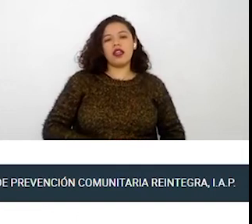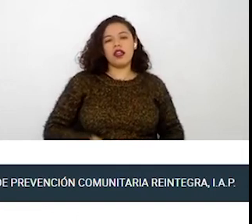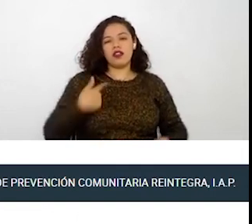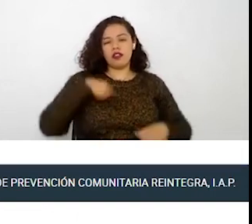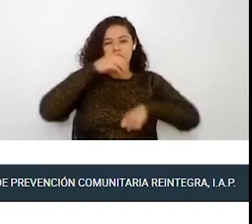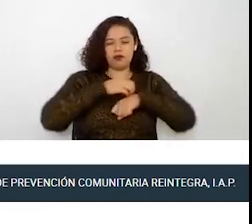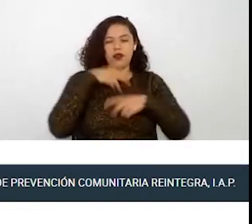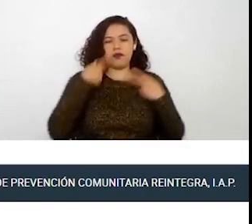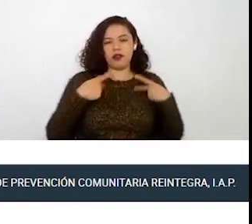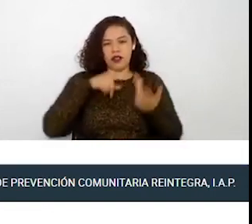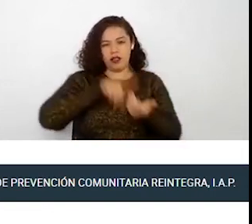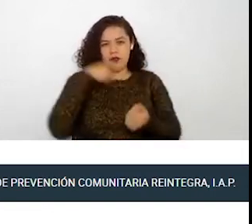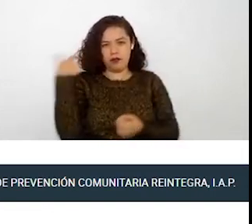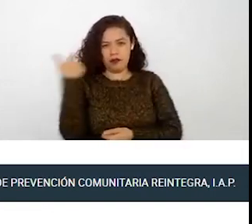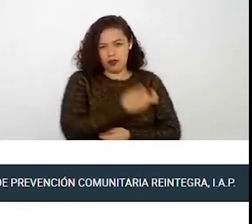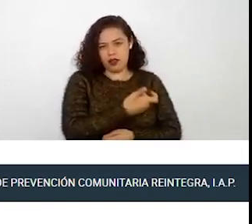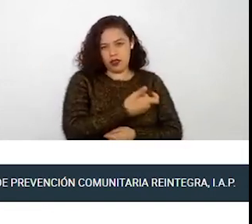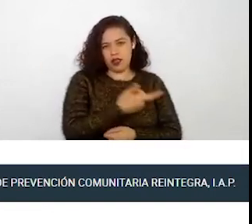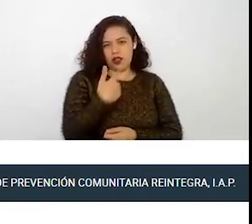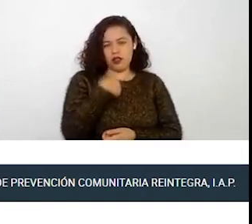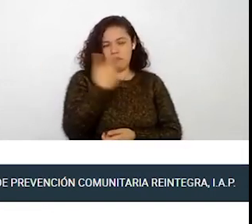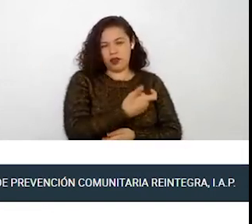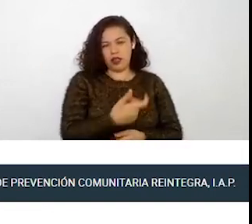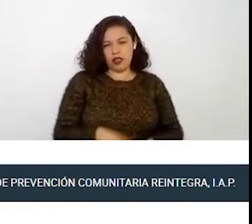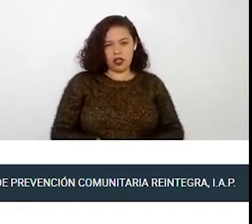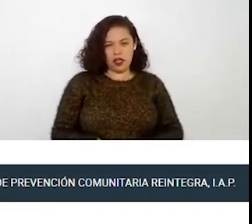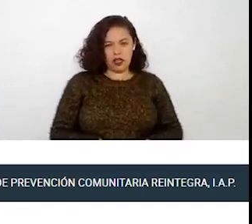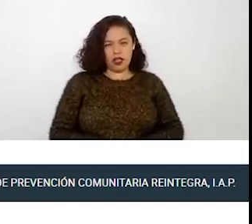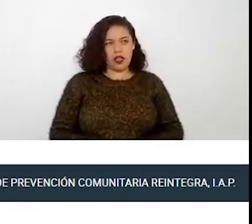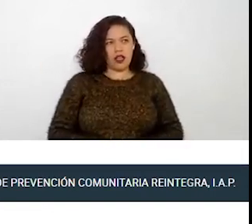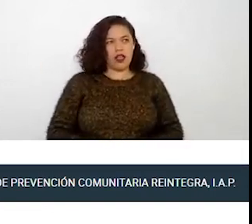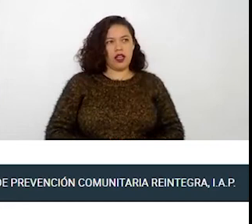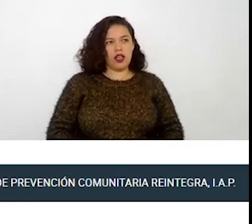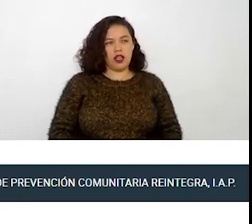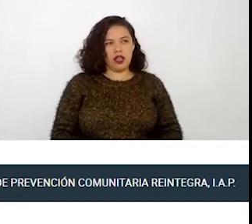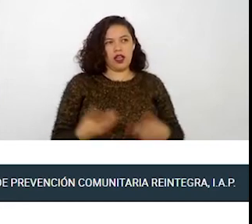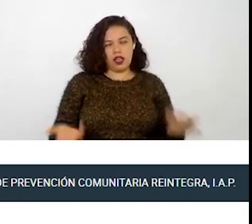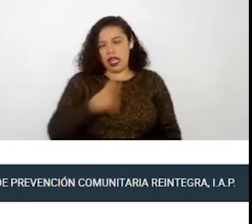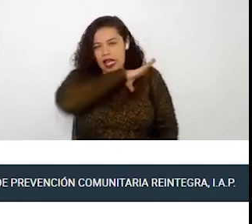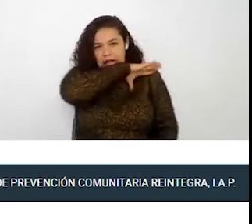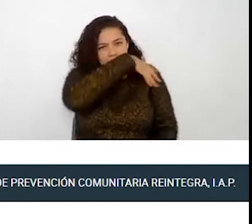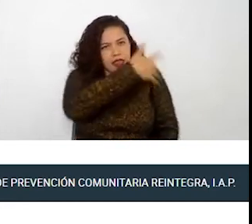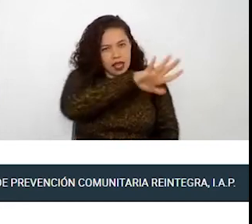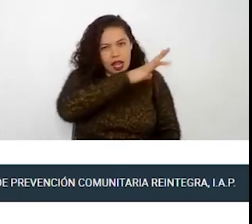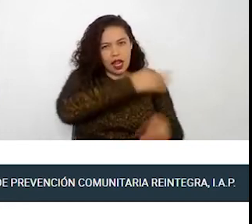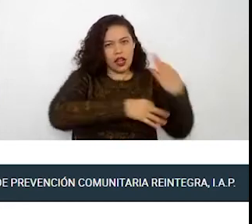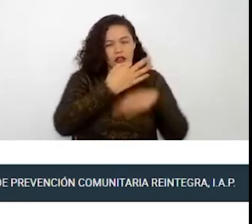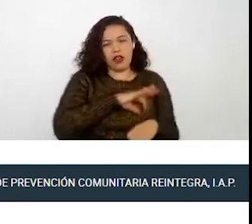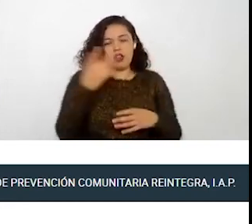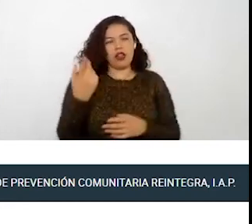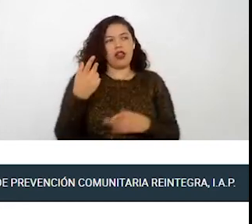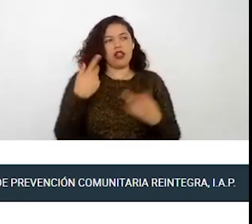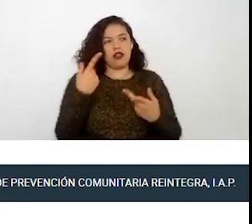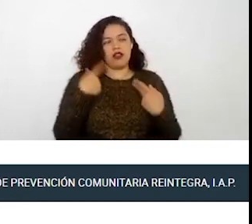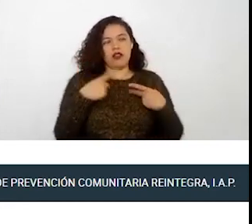sueldos y voy a pagar a esta persona bueno en general van a ser sueldos de mi